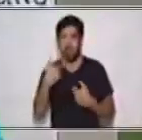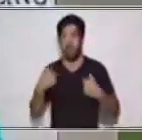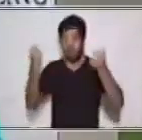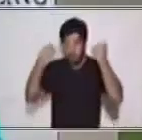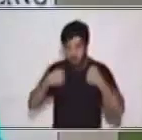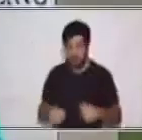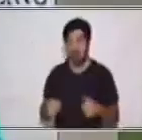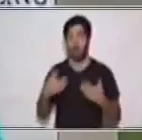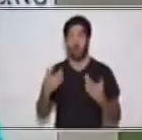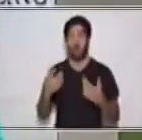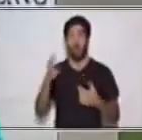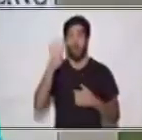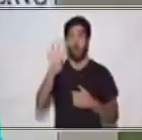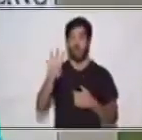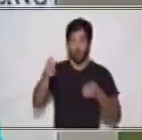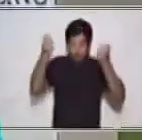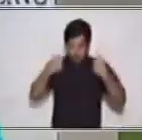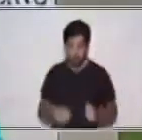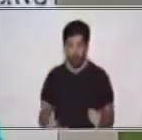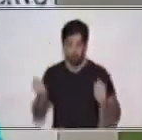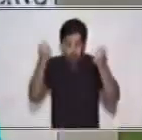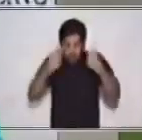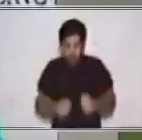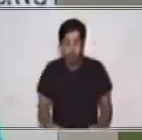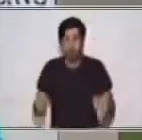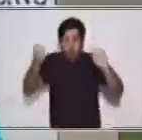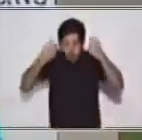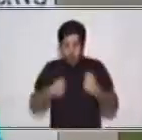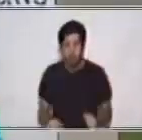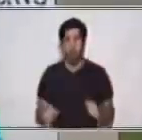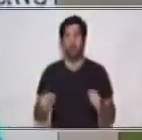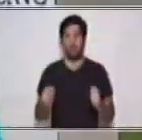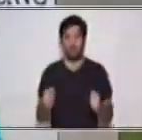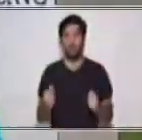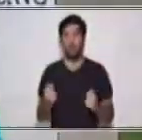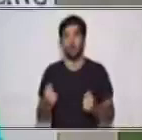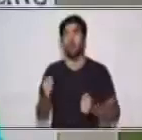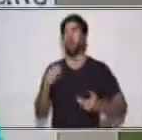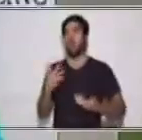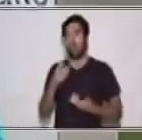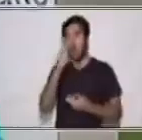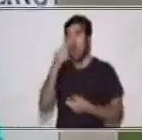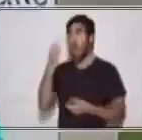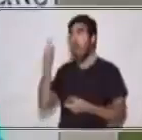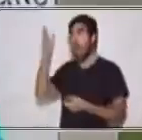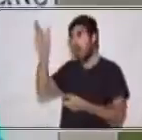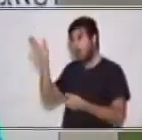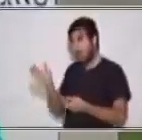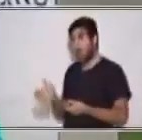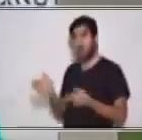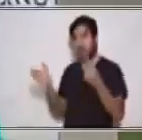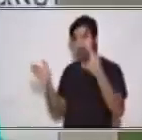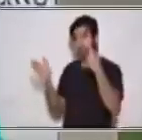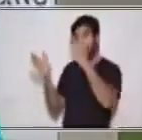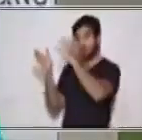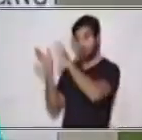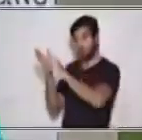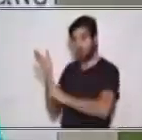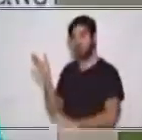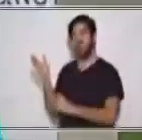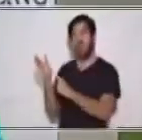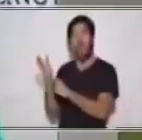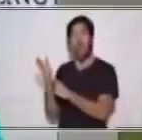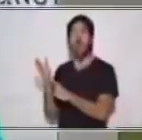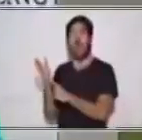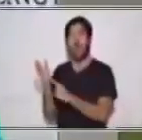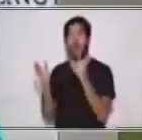térmica, así se protege del frío. Ahora, con base a este texto informativo que hemos leído, ¿puedes tú